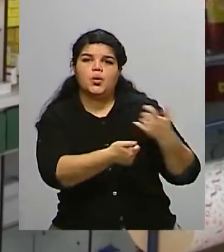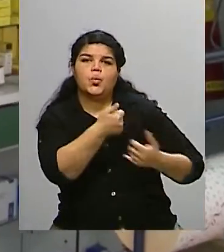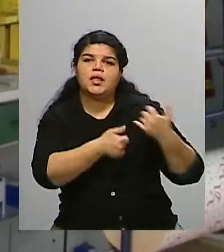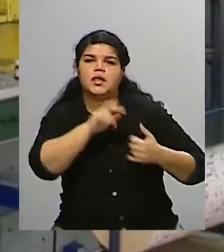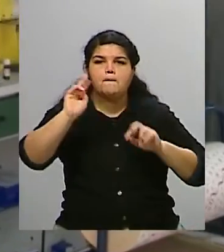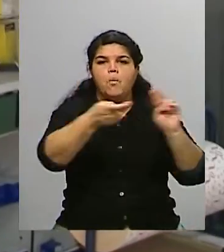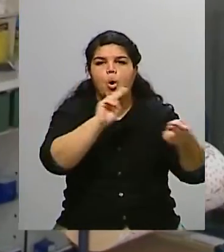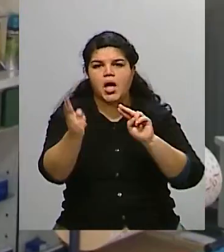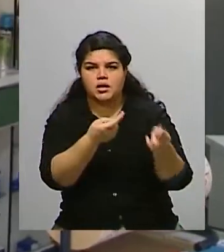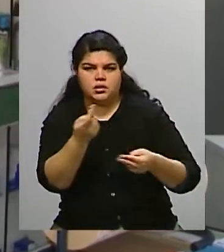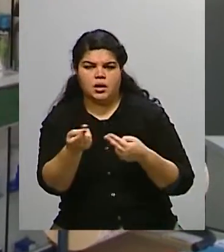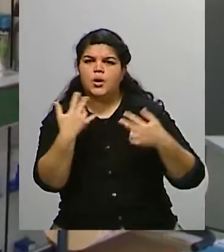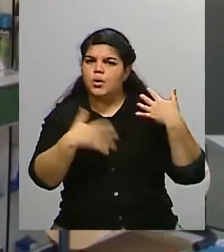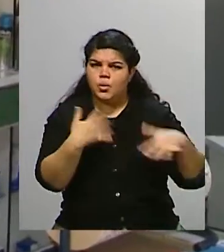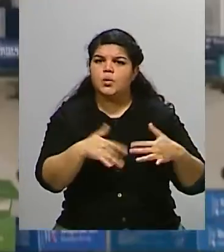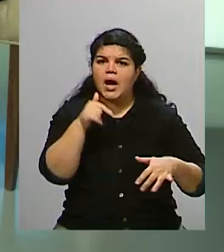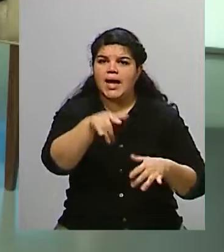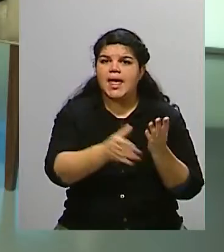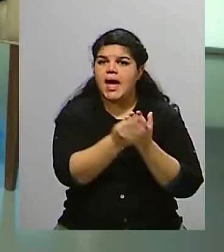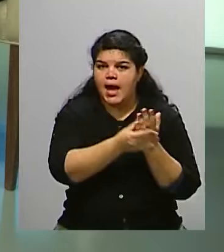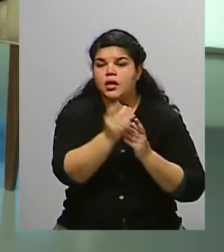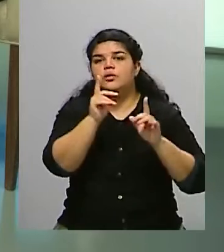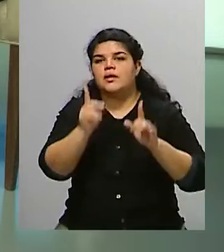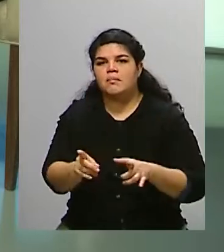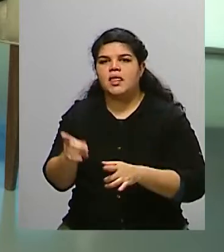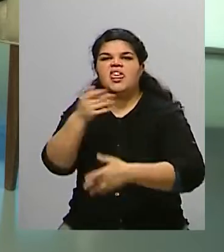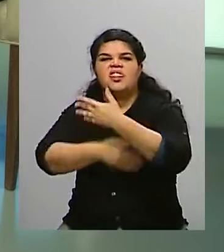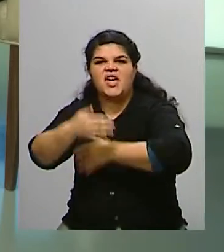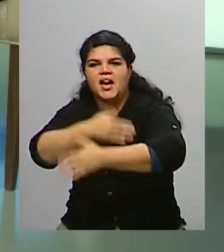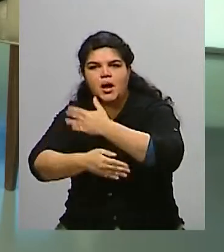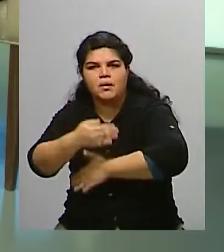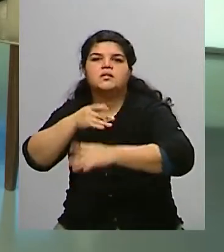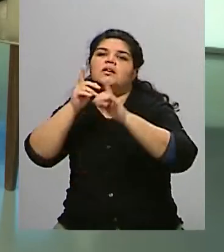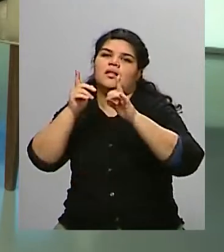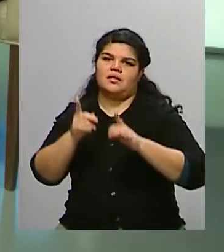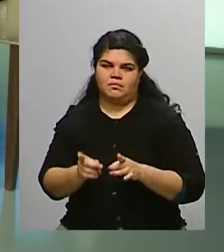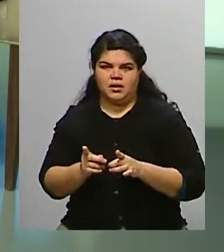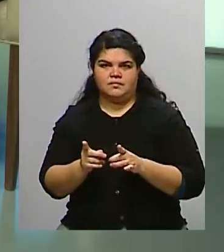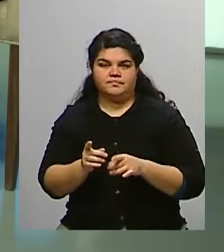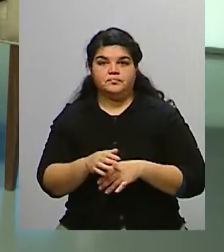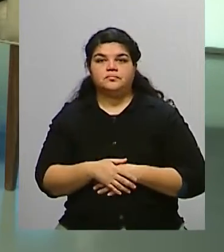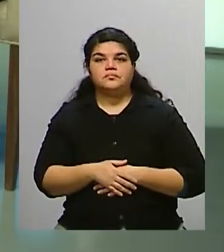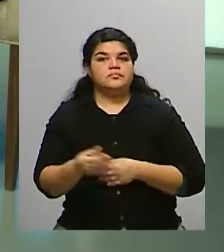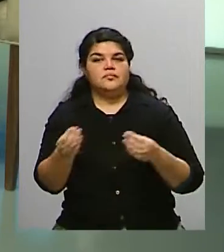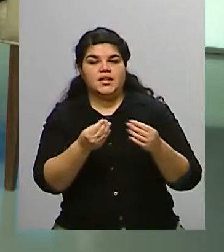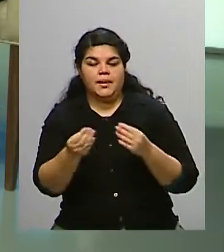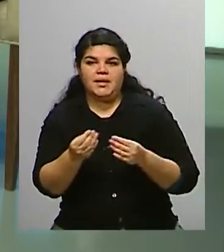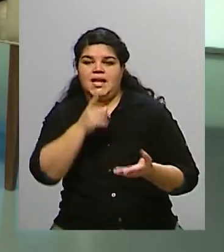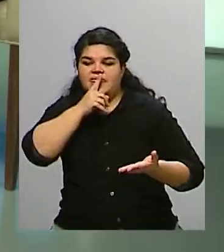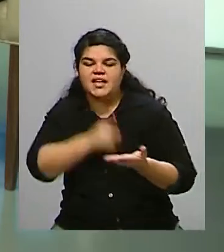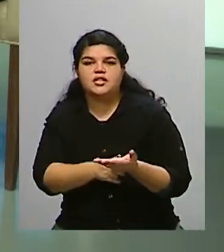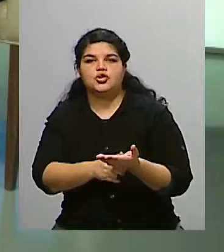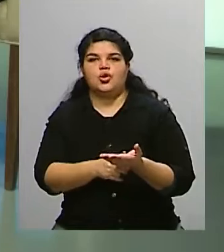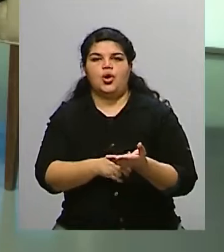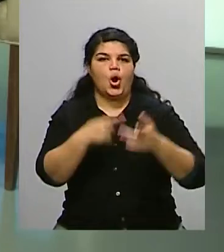ser discapacidades. También. Y cada decisión, la complejidad de cada decisión en salud, y esto de tomar decisiones sobre los recursos, involucra atrás